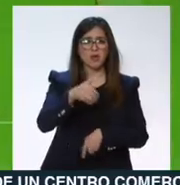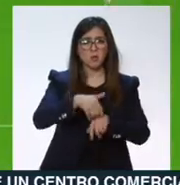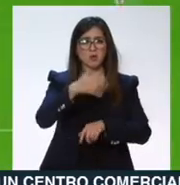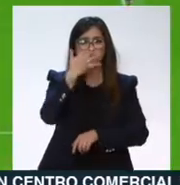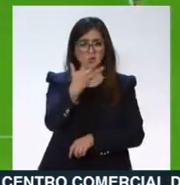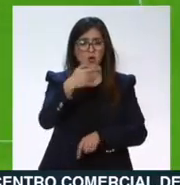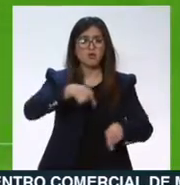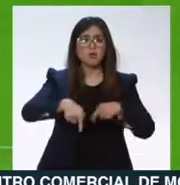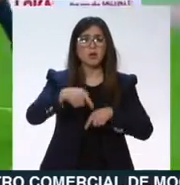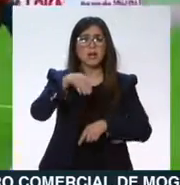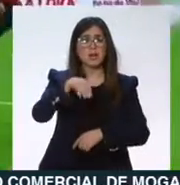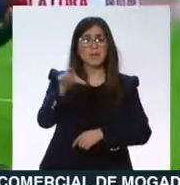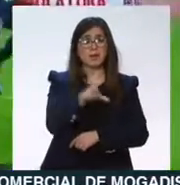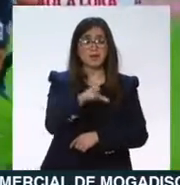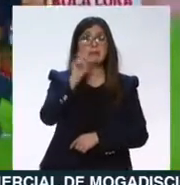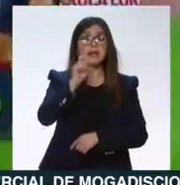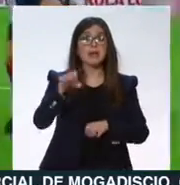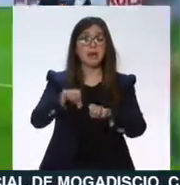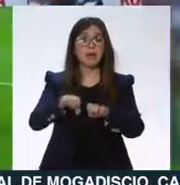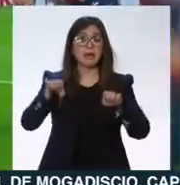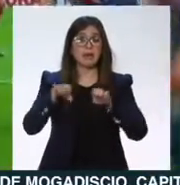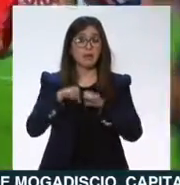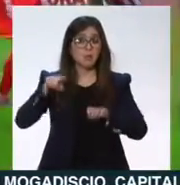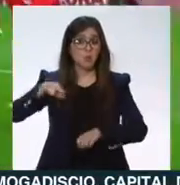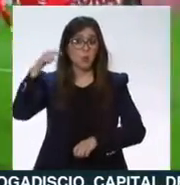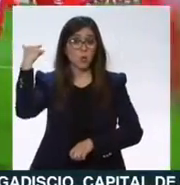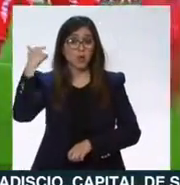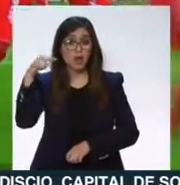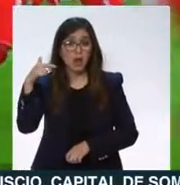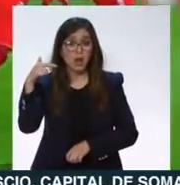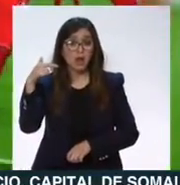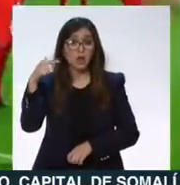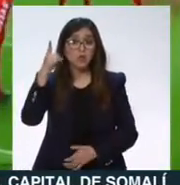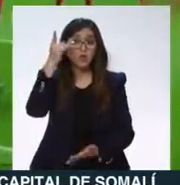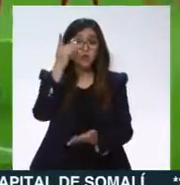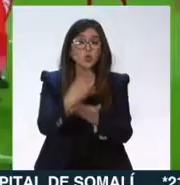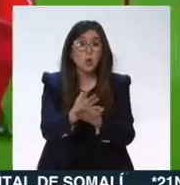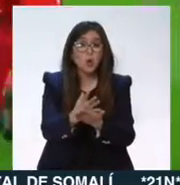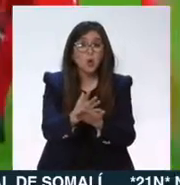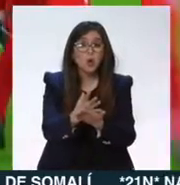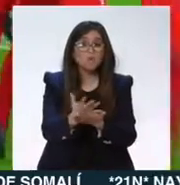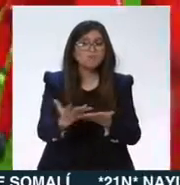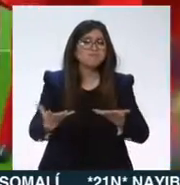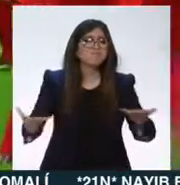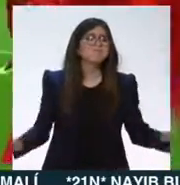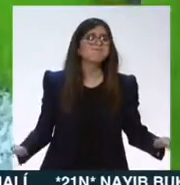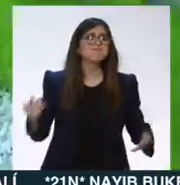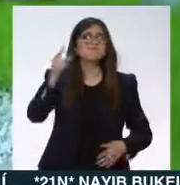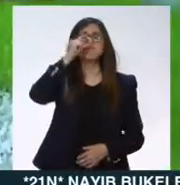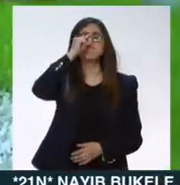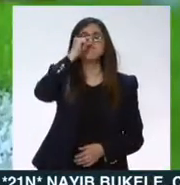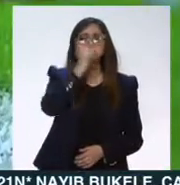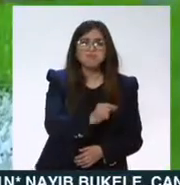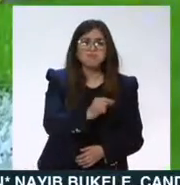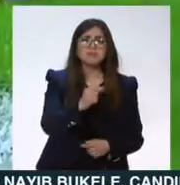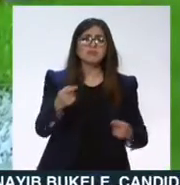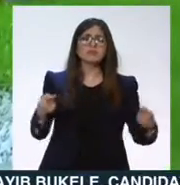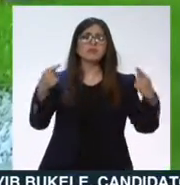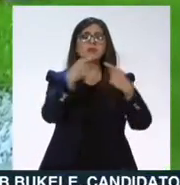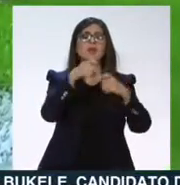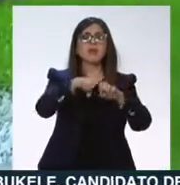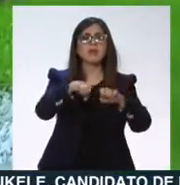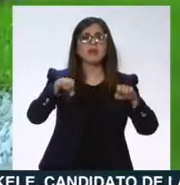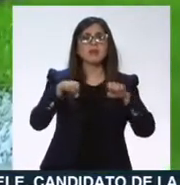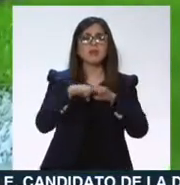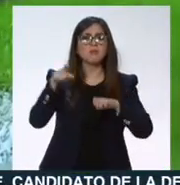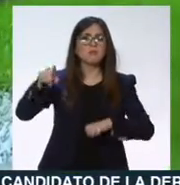MX, las Chivas Rayadas del Guadalajara, hoy nada más, no le pudieron ganar a Veracruz, un equipo que